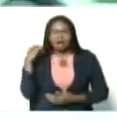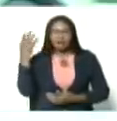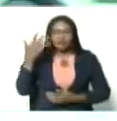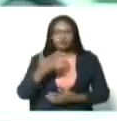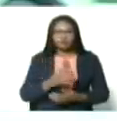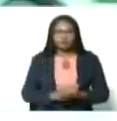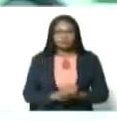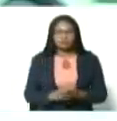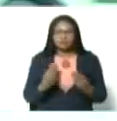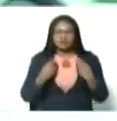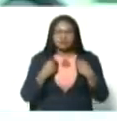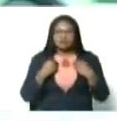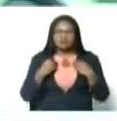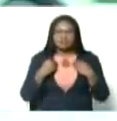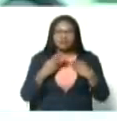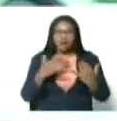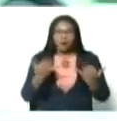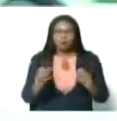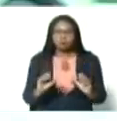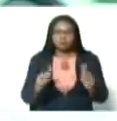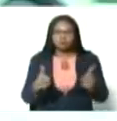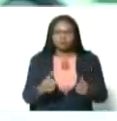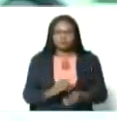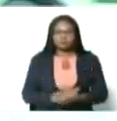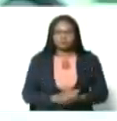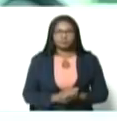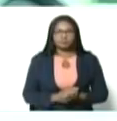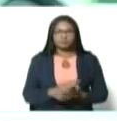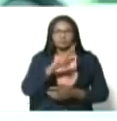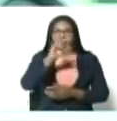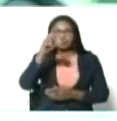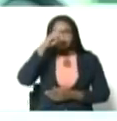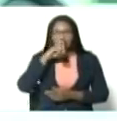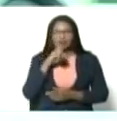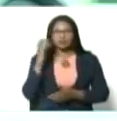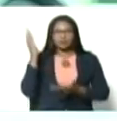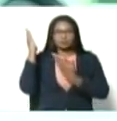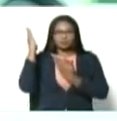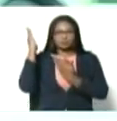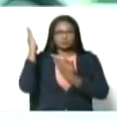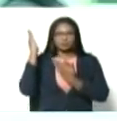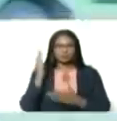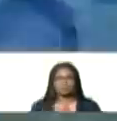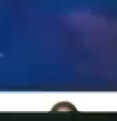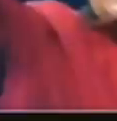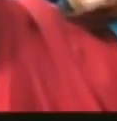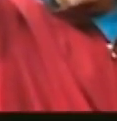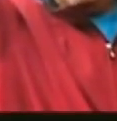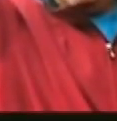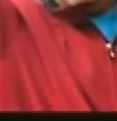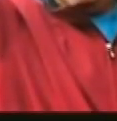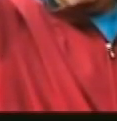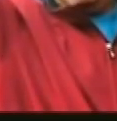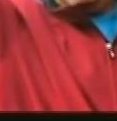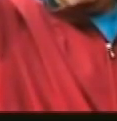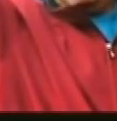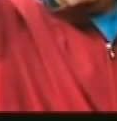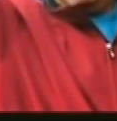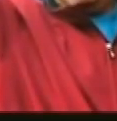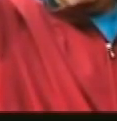y la vida ahora es que empieza. 30 años. Adelante. Nicolás